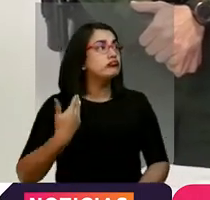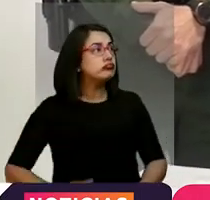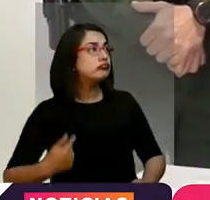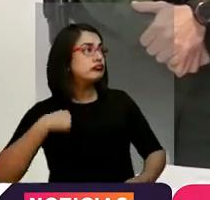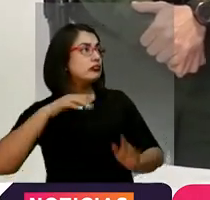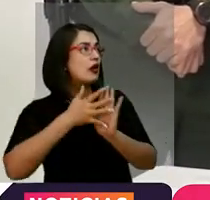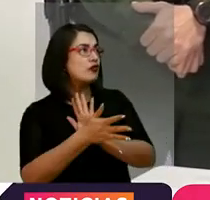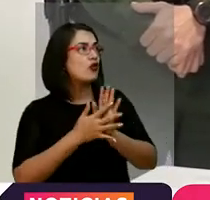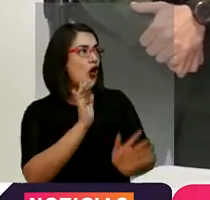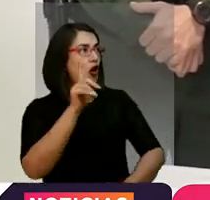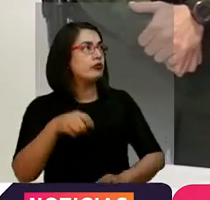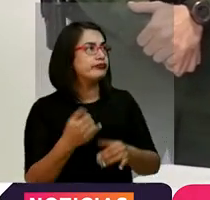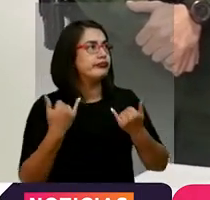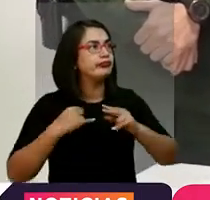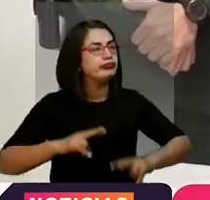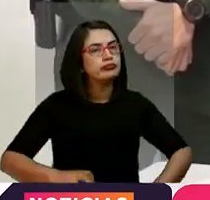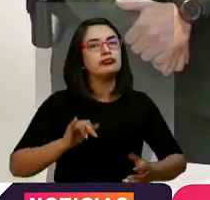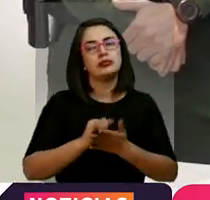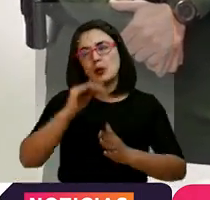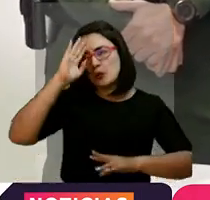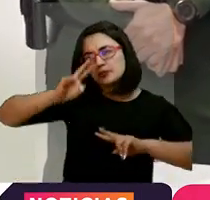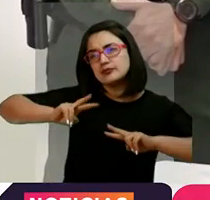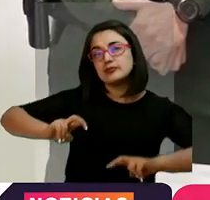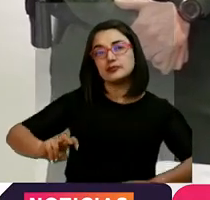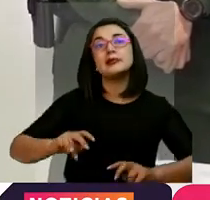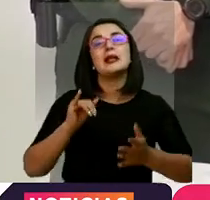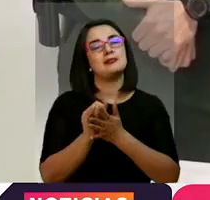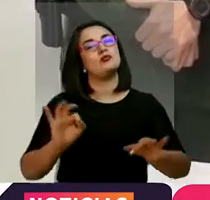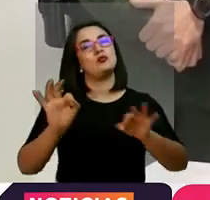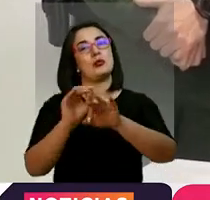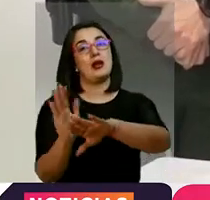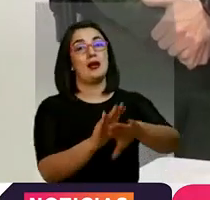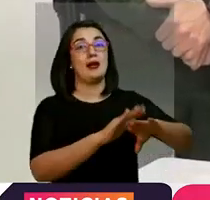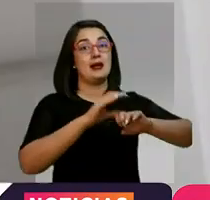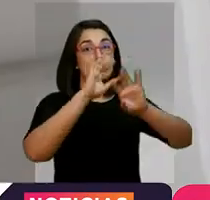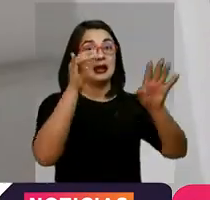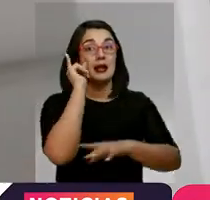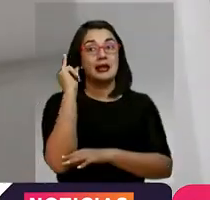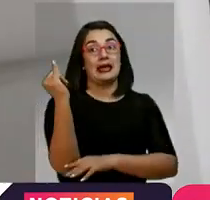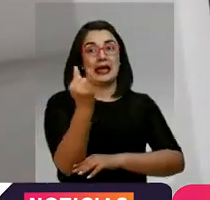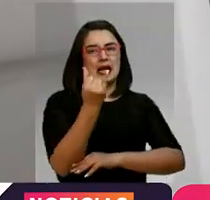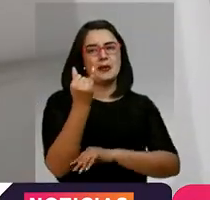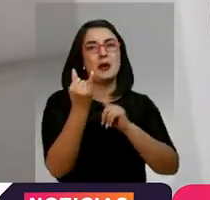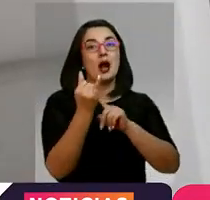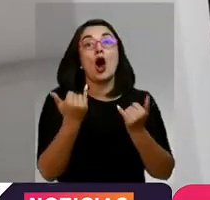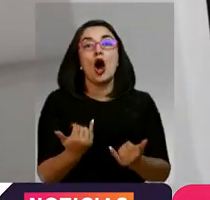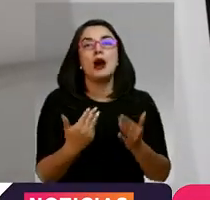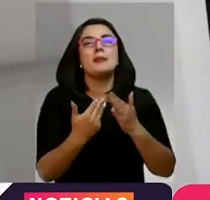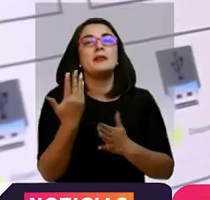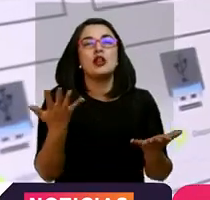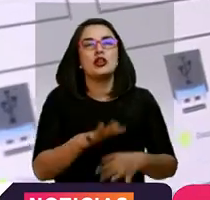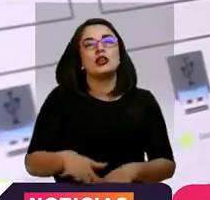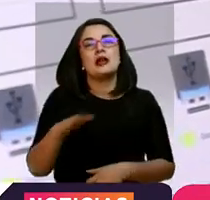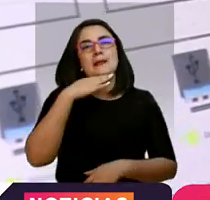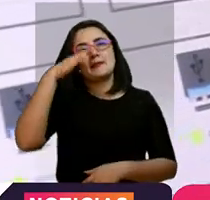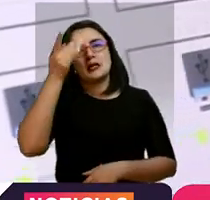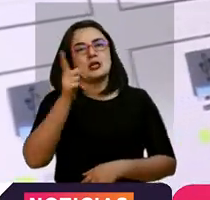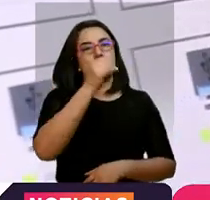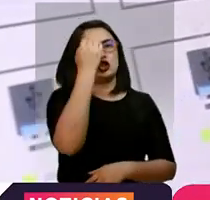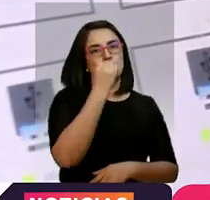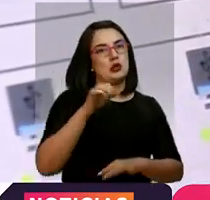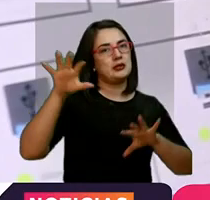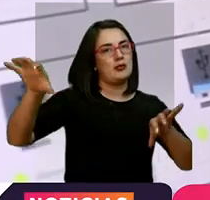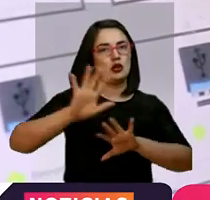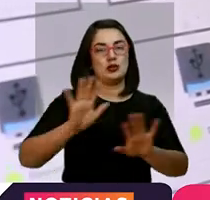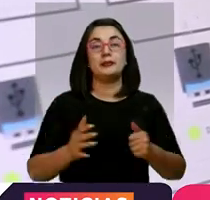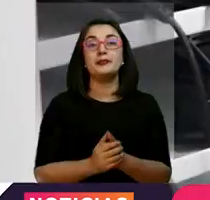que se adelante por parte de nuestra policía. Es de aclarar que estas bodycam solo están hoy en Medellín y en Soacha. En Bogotá, el